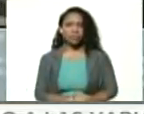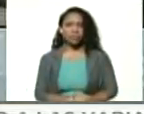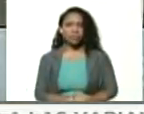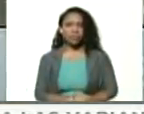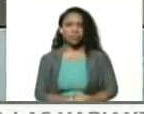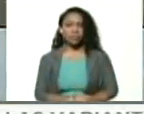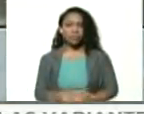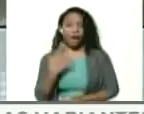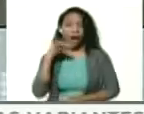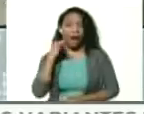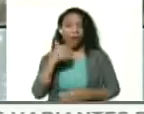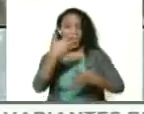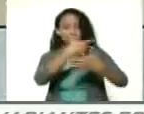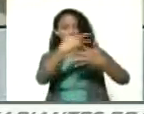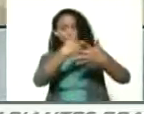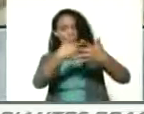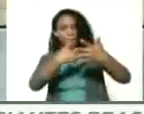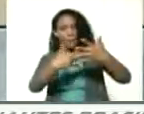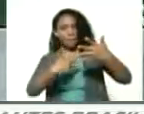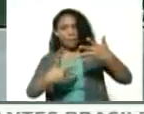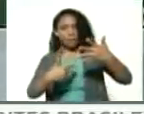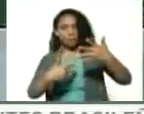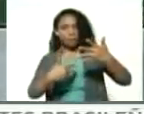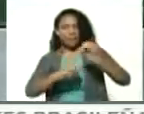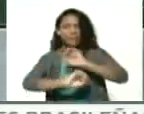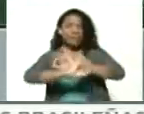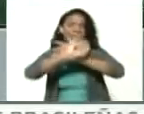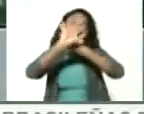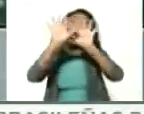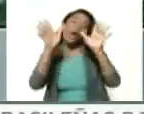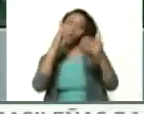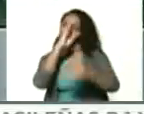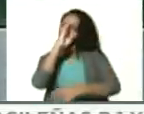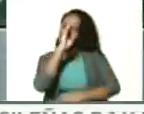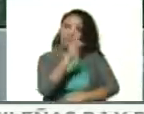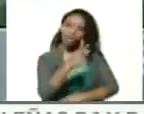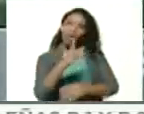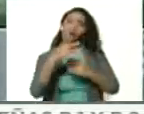Que tener un relato claro, directo,